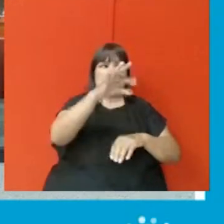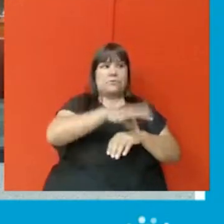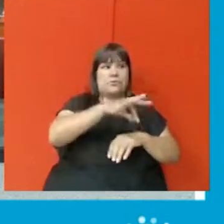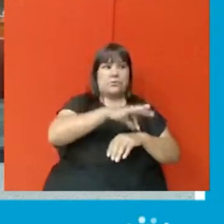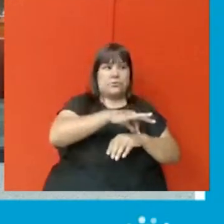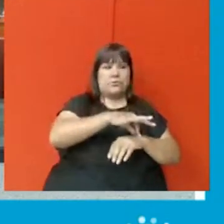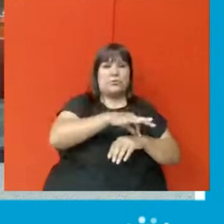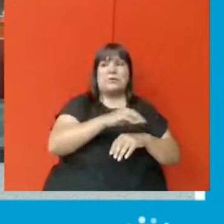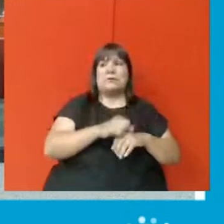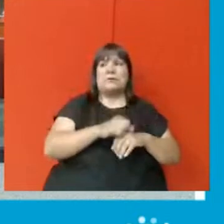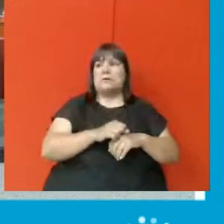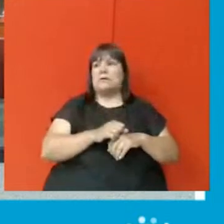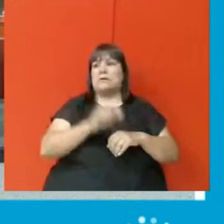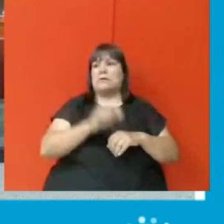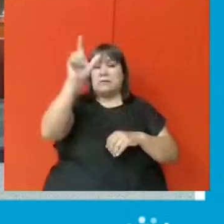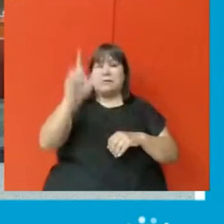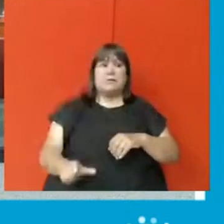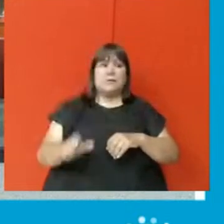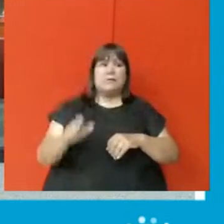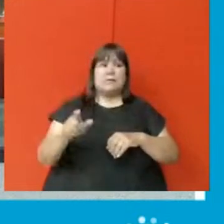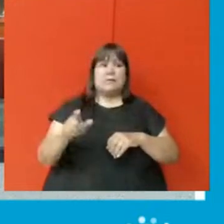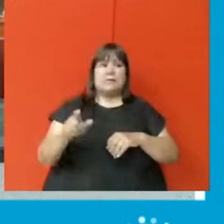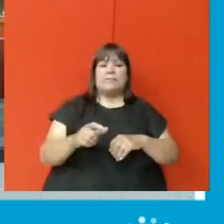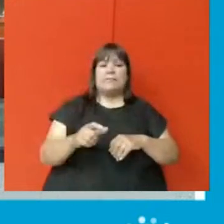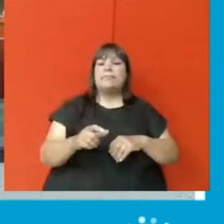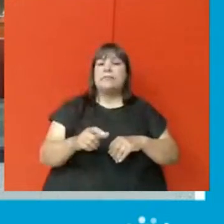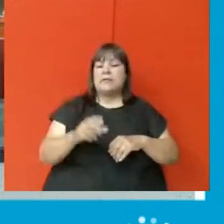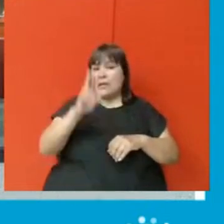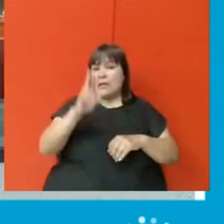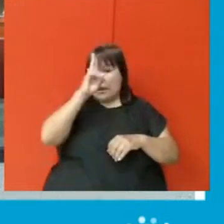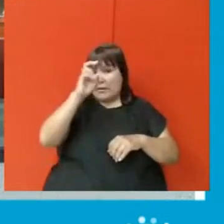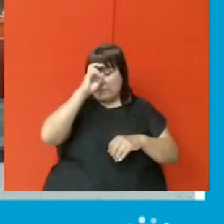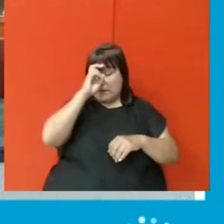trabaja, tanto el médico como los enfermeros